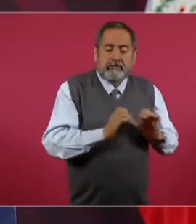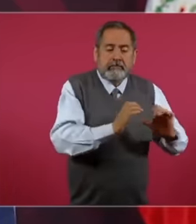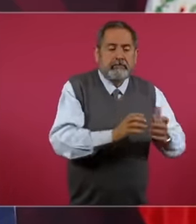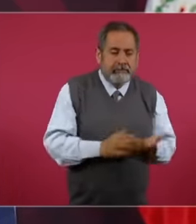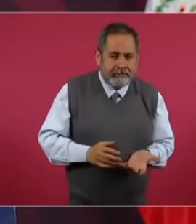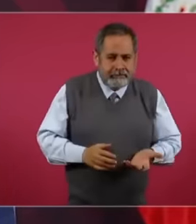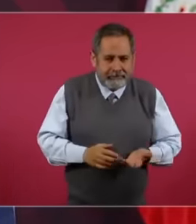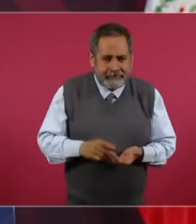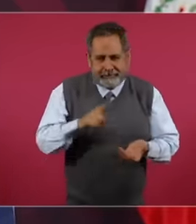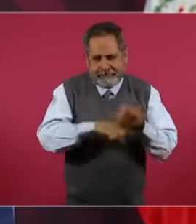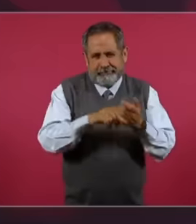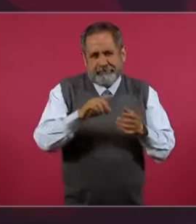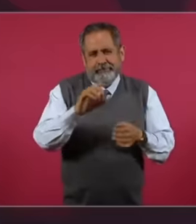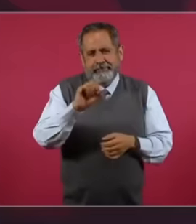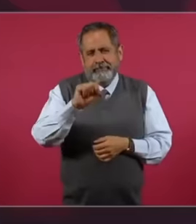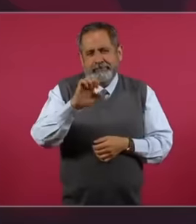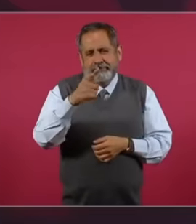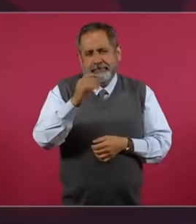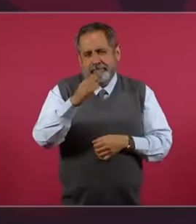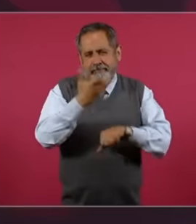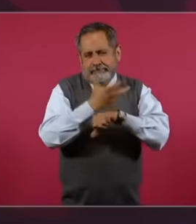El Departamento de Justicia